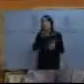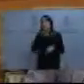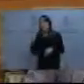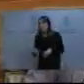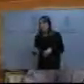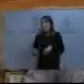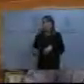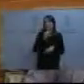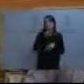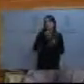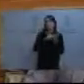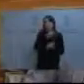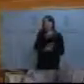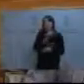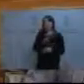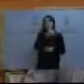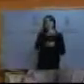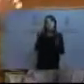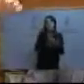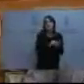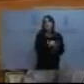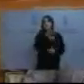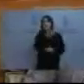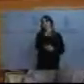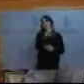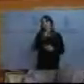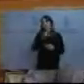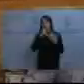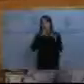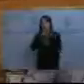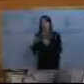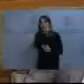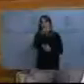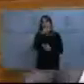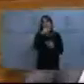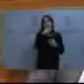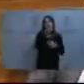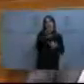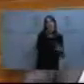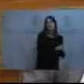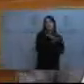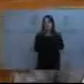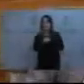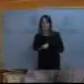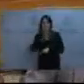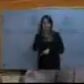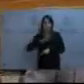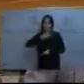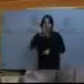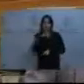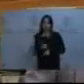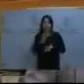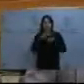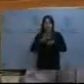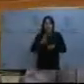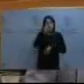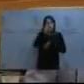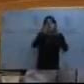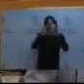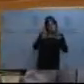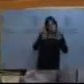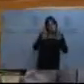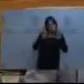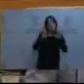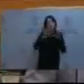1.206 se marcharon a otras comunidades autónomas. Pero bueno, hubiera beneficiado a 10. De esos 10, se beneficiaron